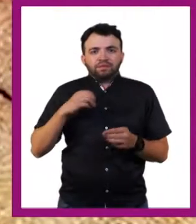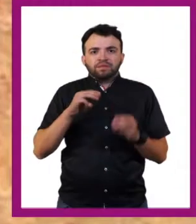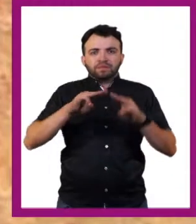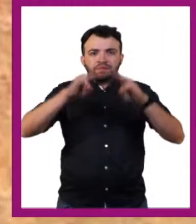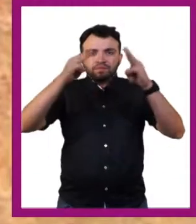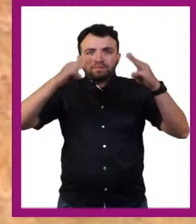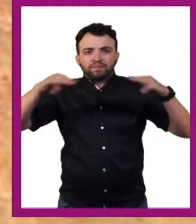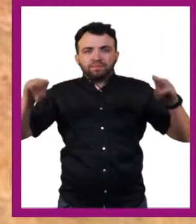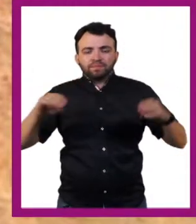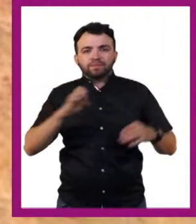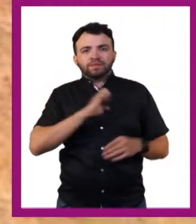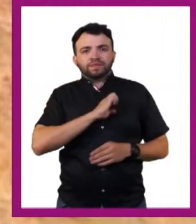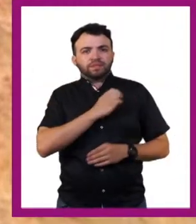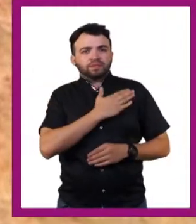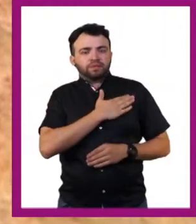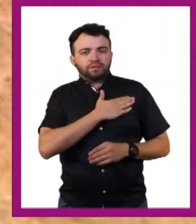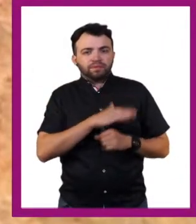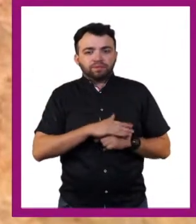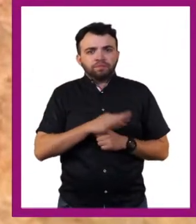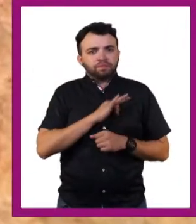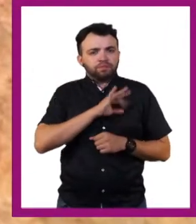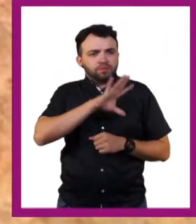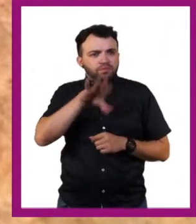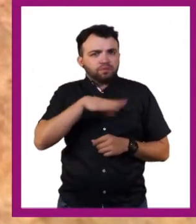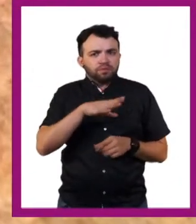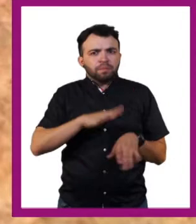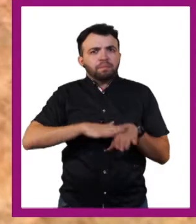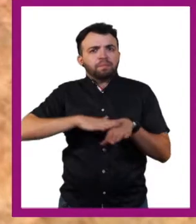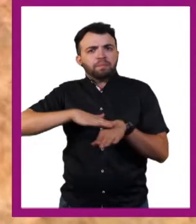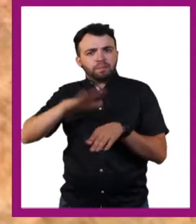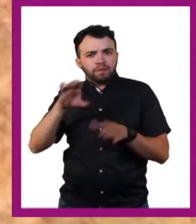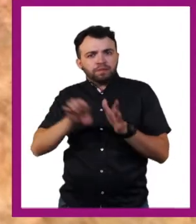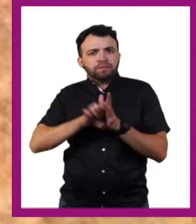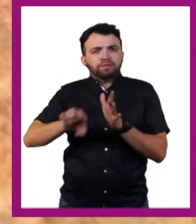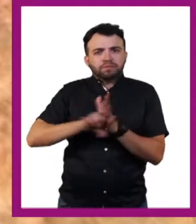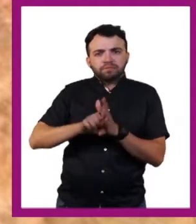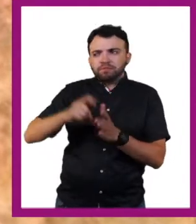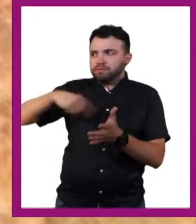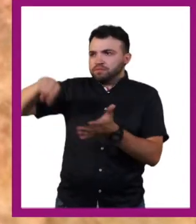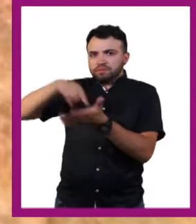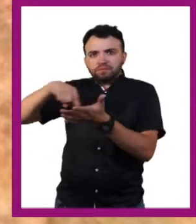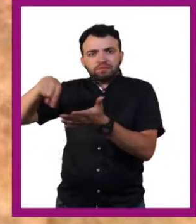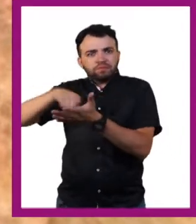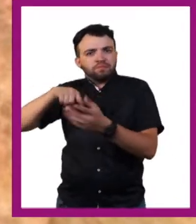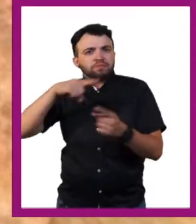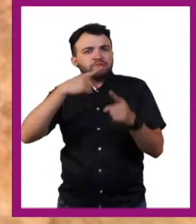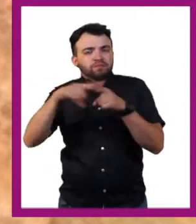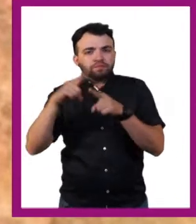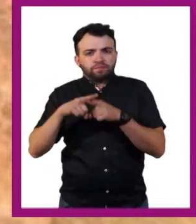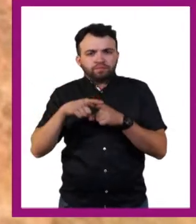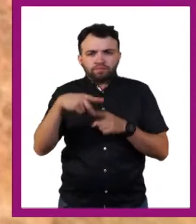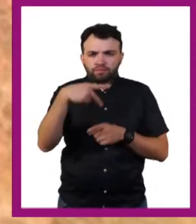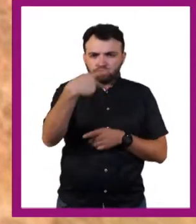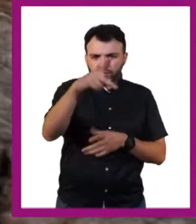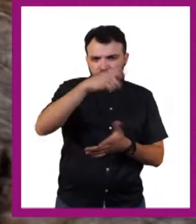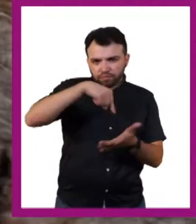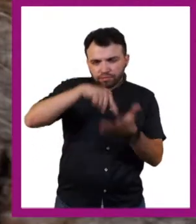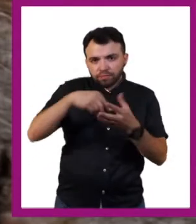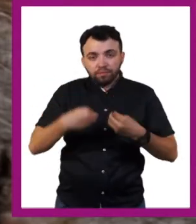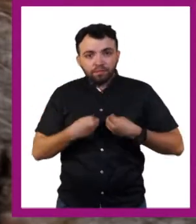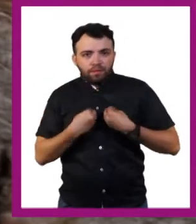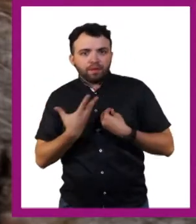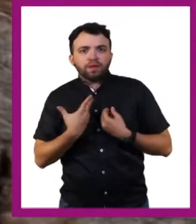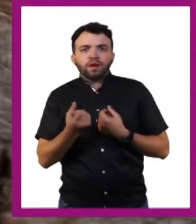en Santander, España. Pero podemos encontrar más ejemplos en muchísimos otros lados. ¿En tu localidad hay algún lugar donde